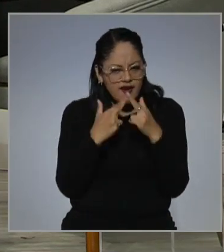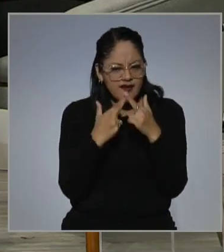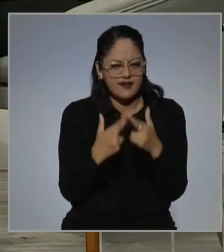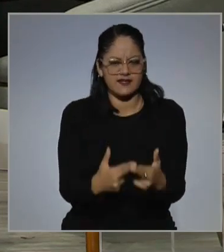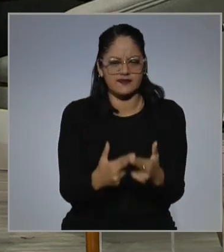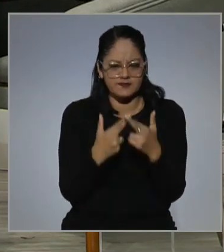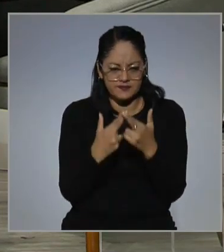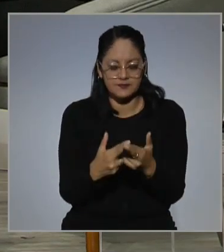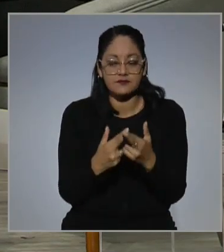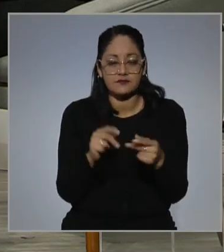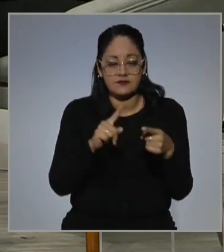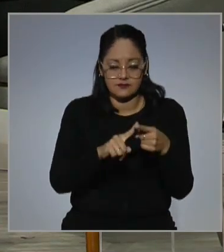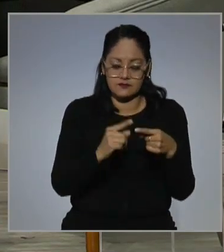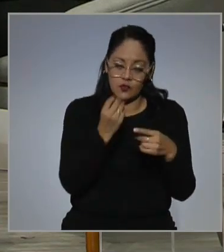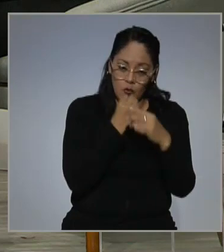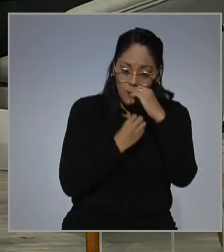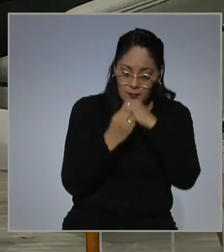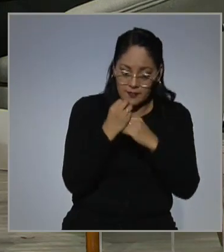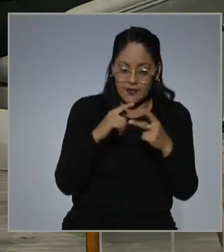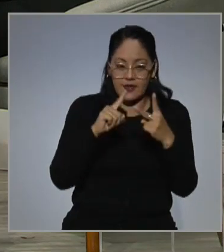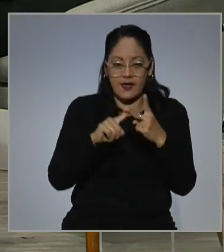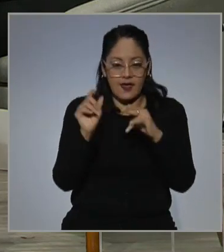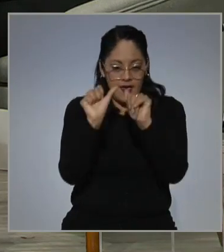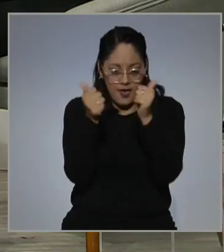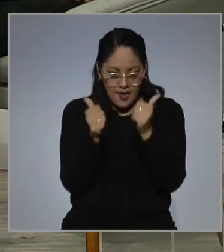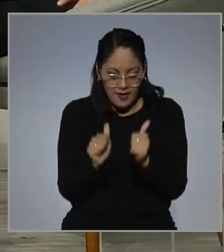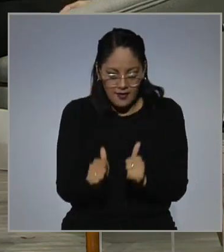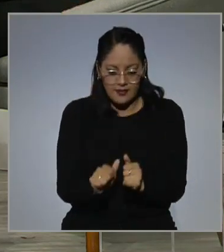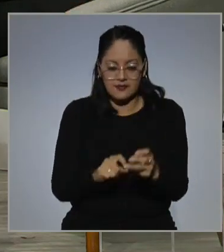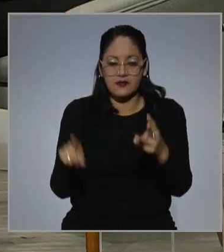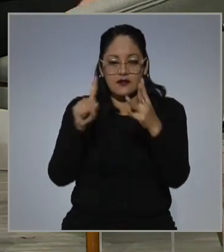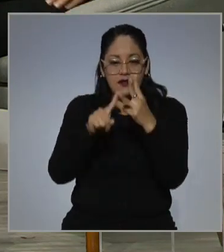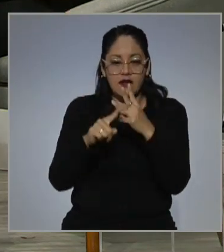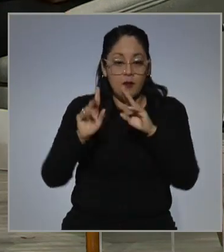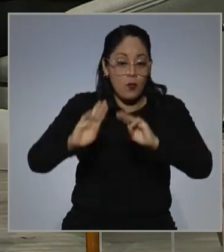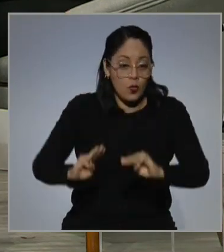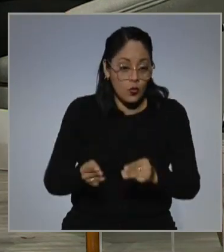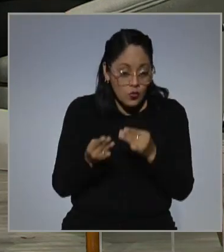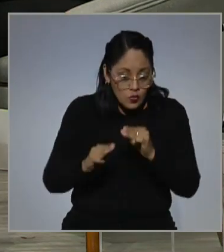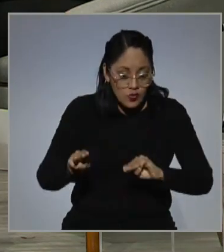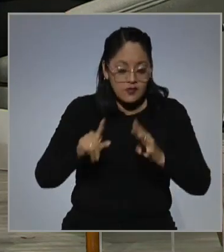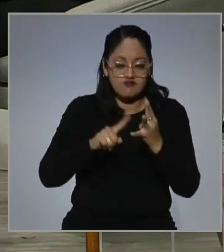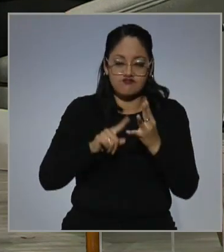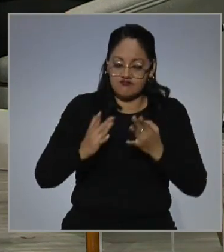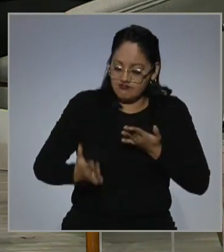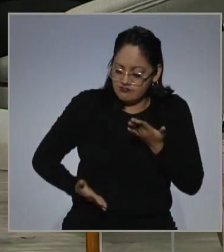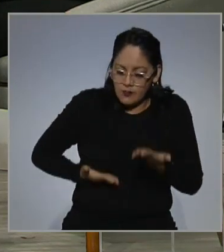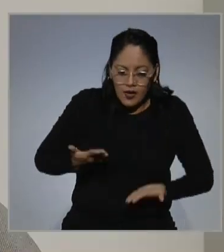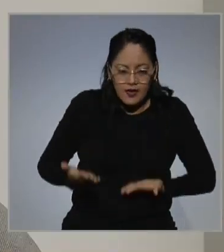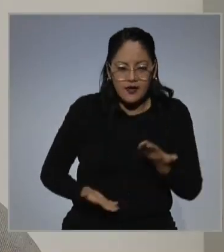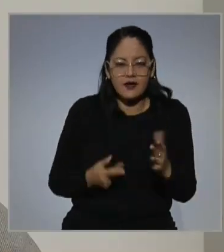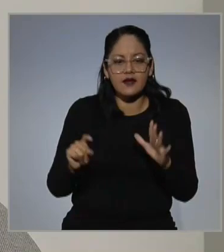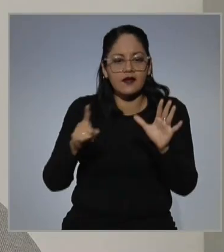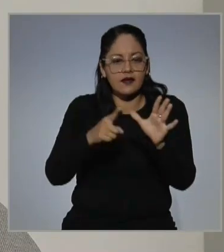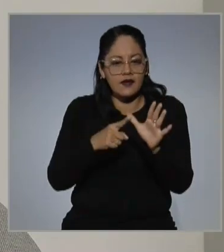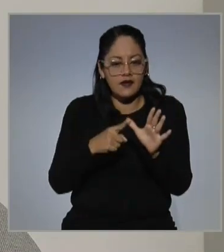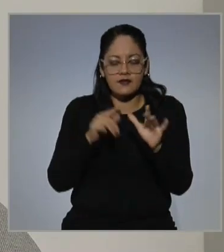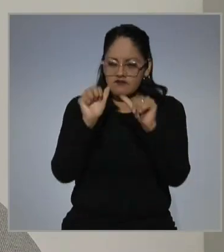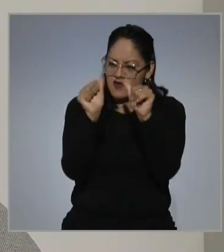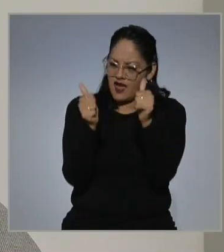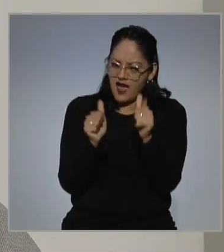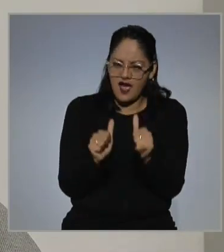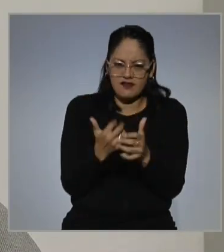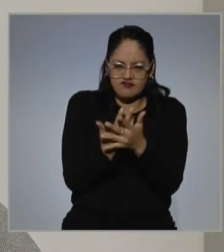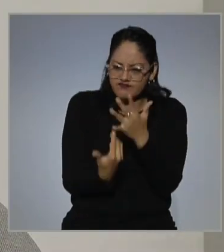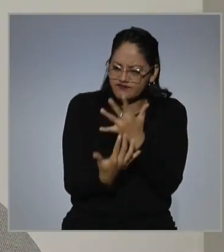Incluye desde la gastronomía, la artesanía, la música, la danza, la producción